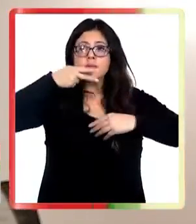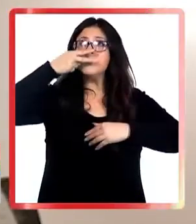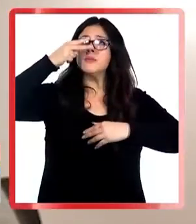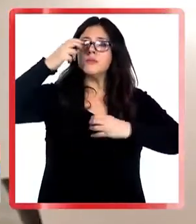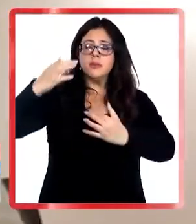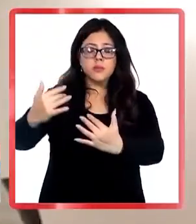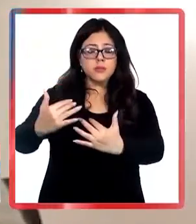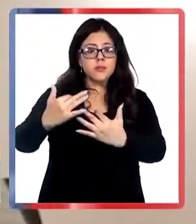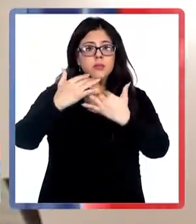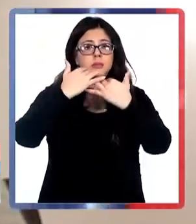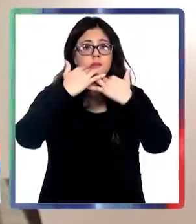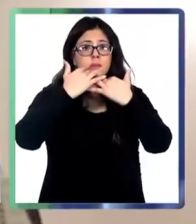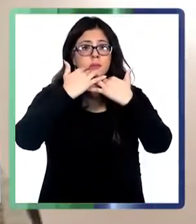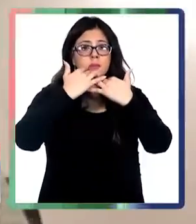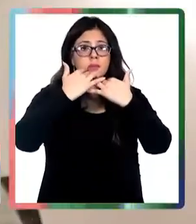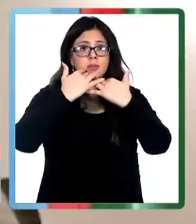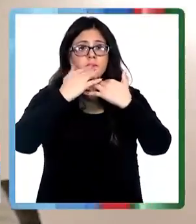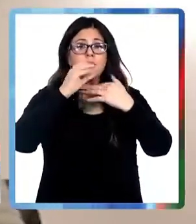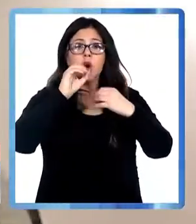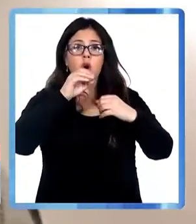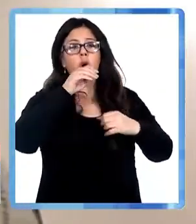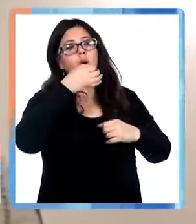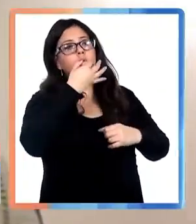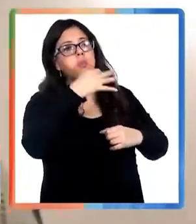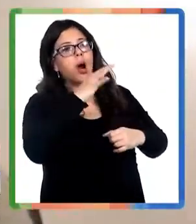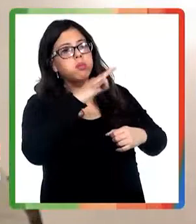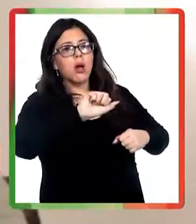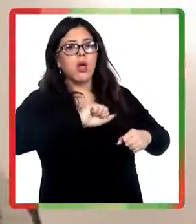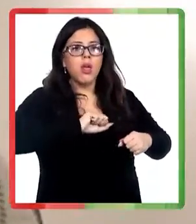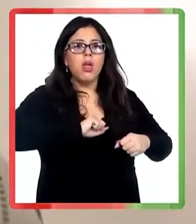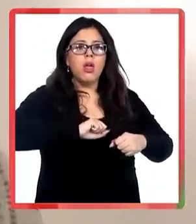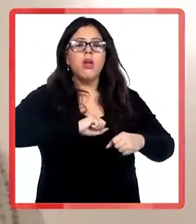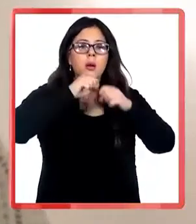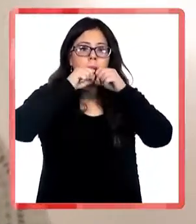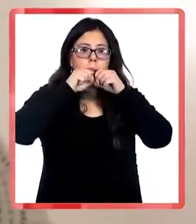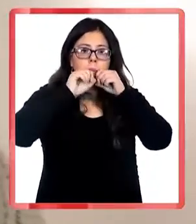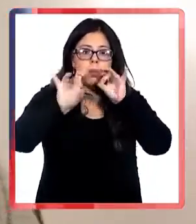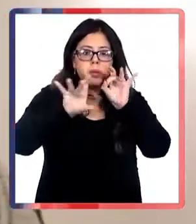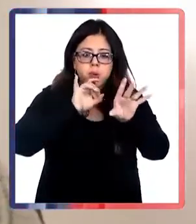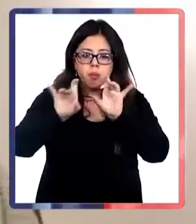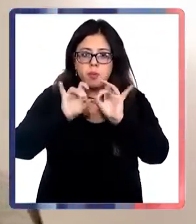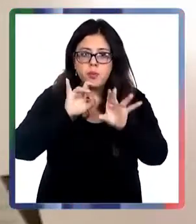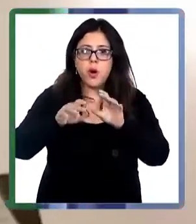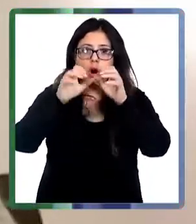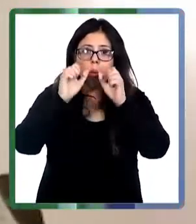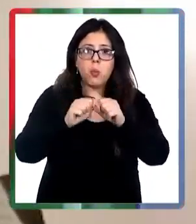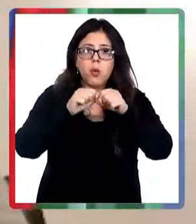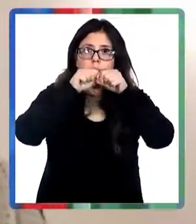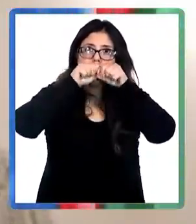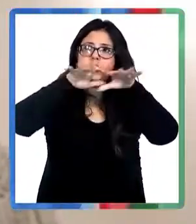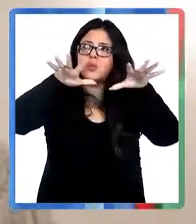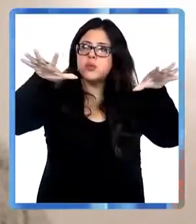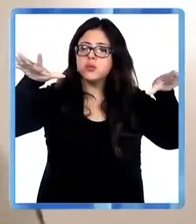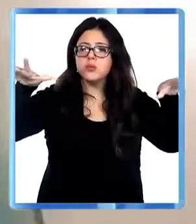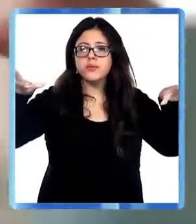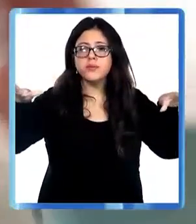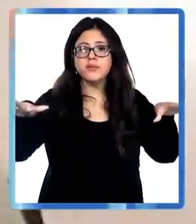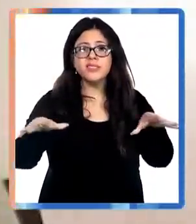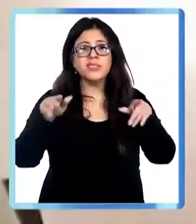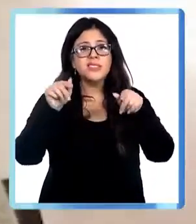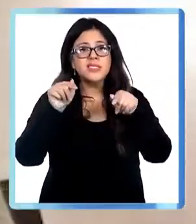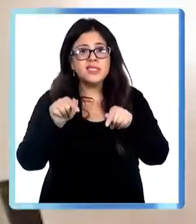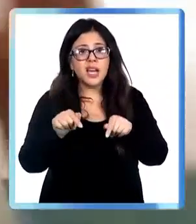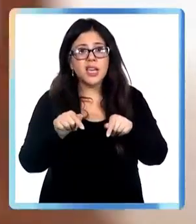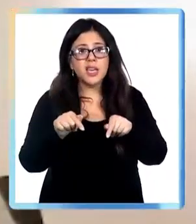exhalando durante la respiración o al hablar o al toser o al estornudar puedan reciclarse, puedan esparcirse